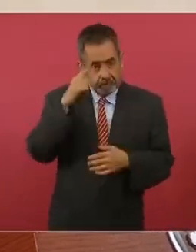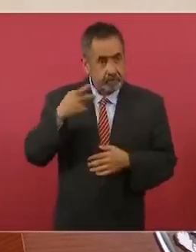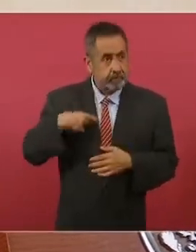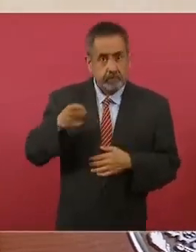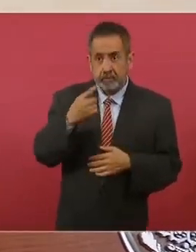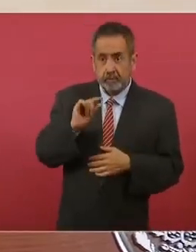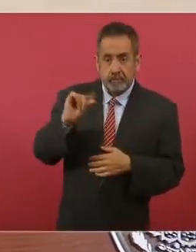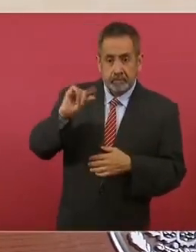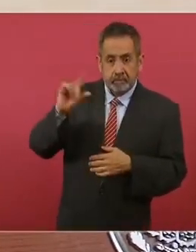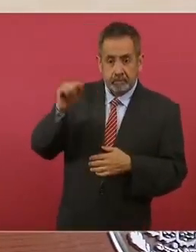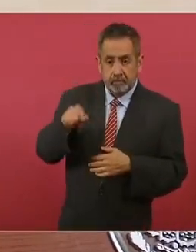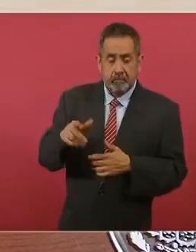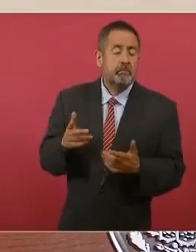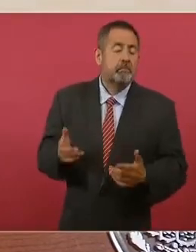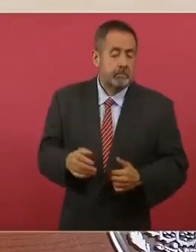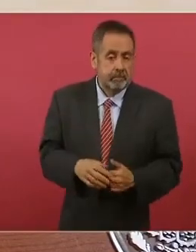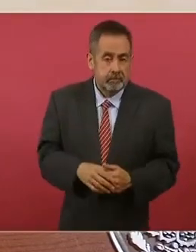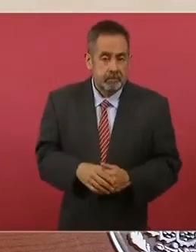profesionistas